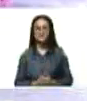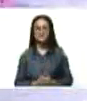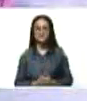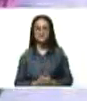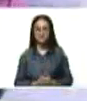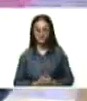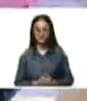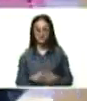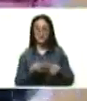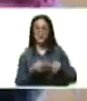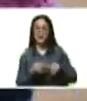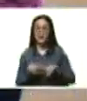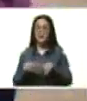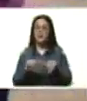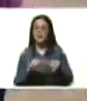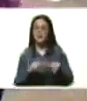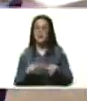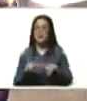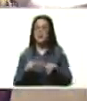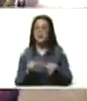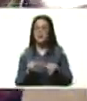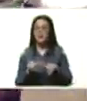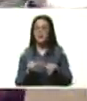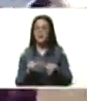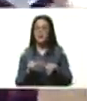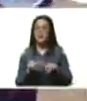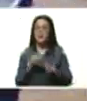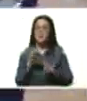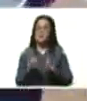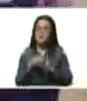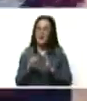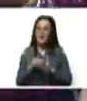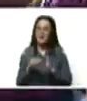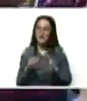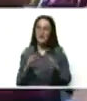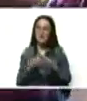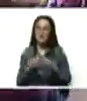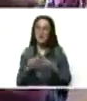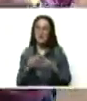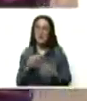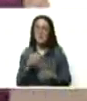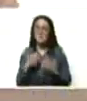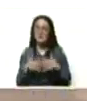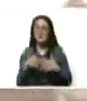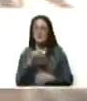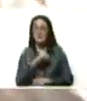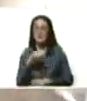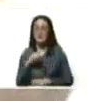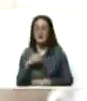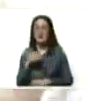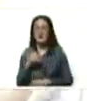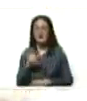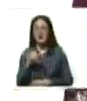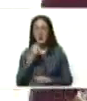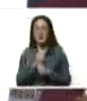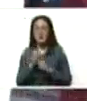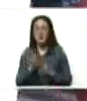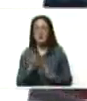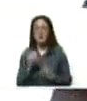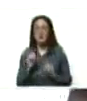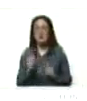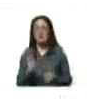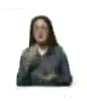El ingeniero, la ingeniería de Metro, en conjunto con la empresa privada. Y aquí están los trabajadores instalando. Vete sí, por aquí, señor.